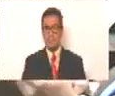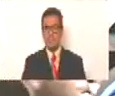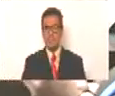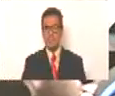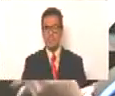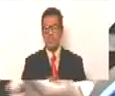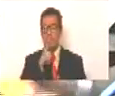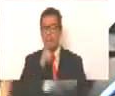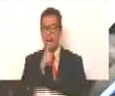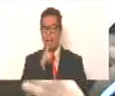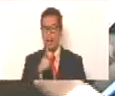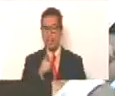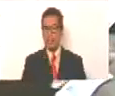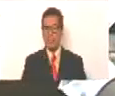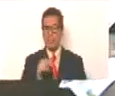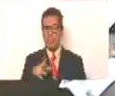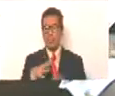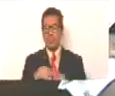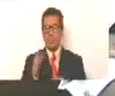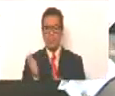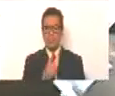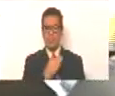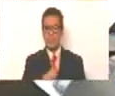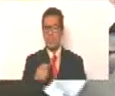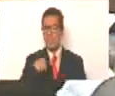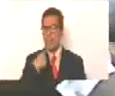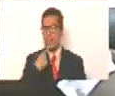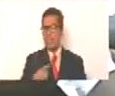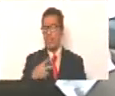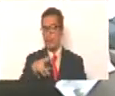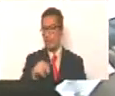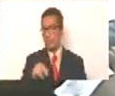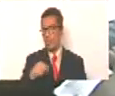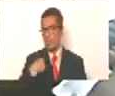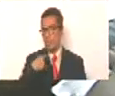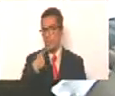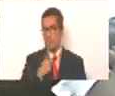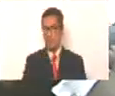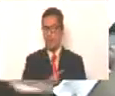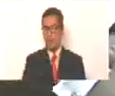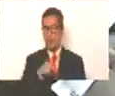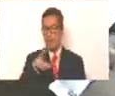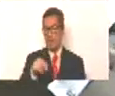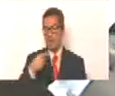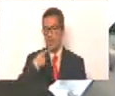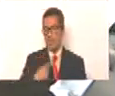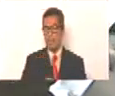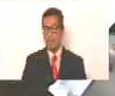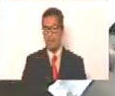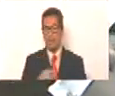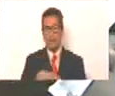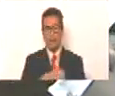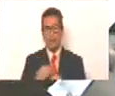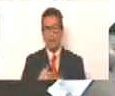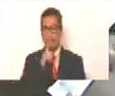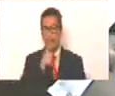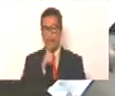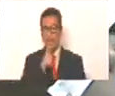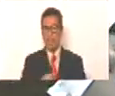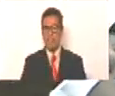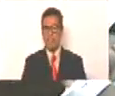del improperio. Dijimos lo que no debíamos en el momento que no debíamos y de la manera inadecuada ante el